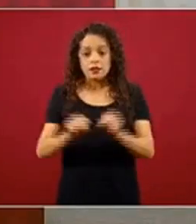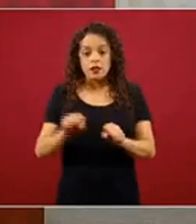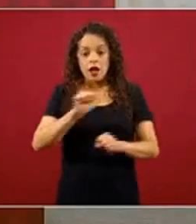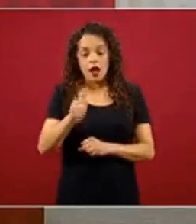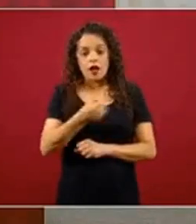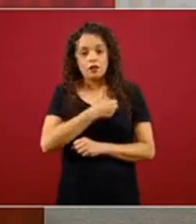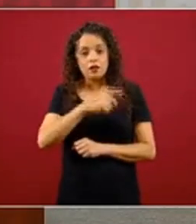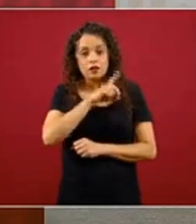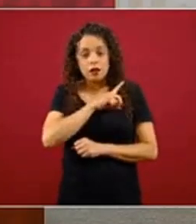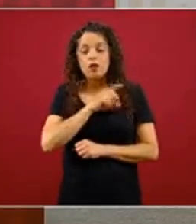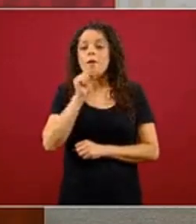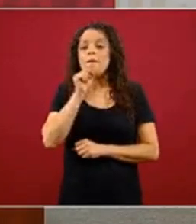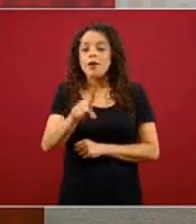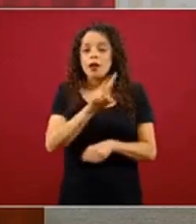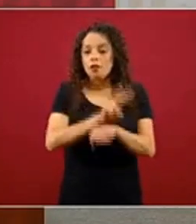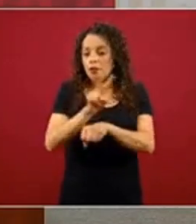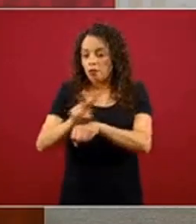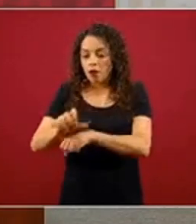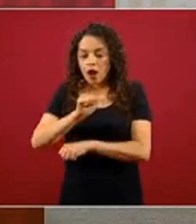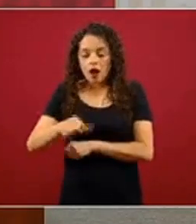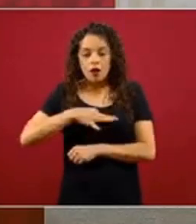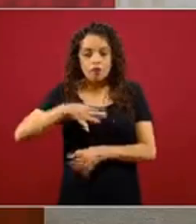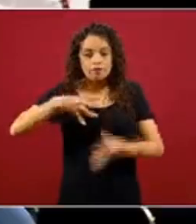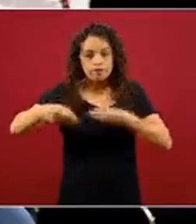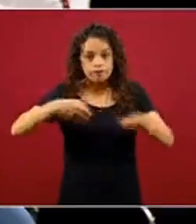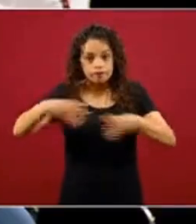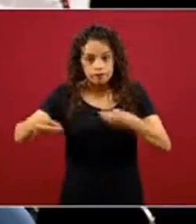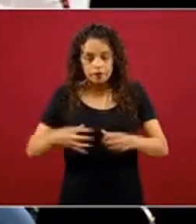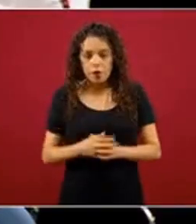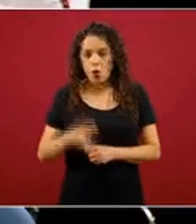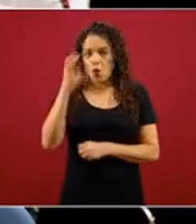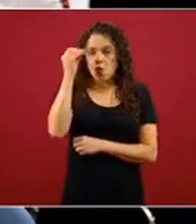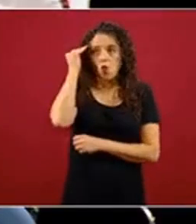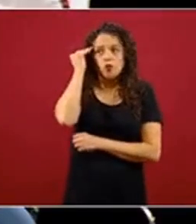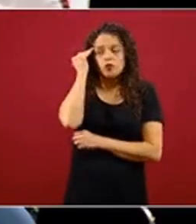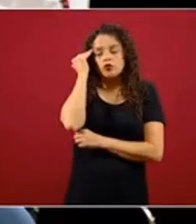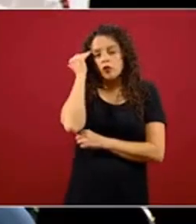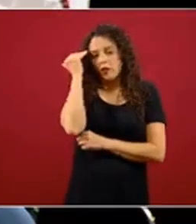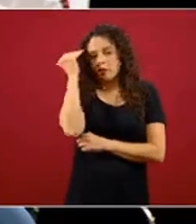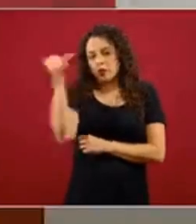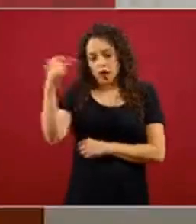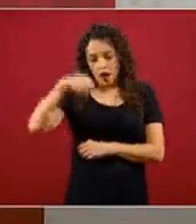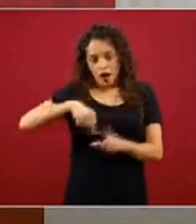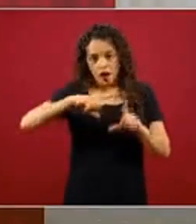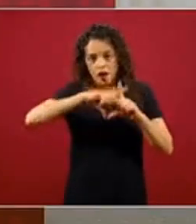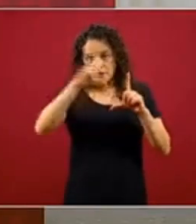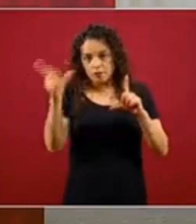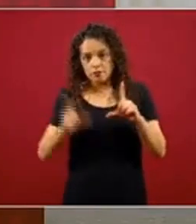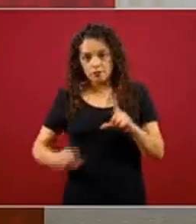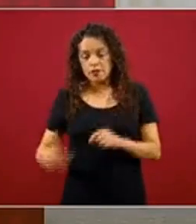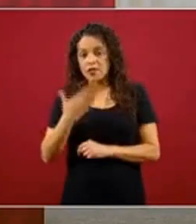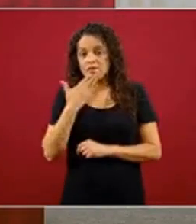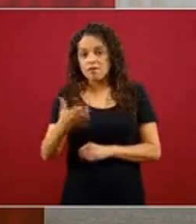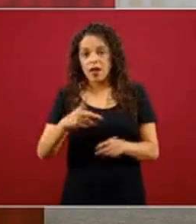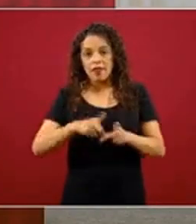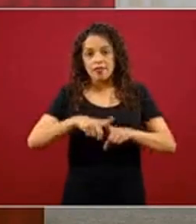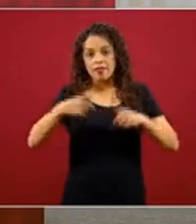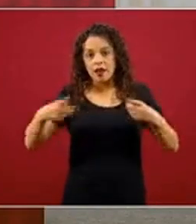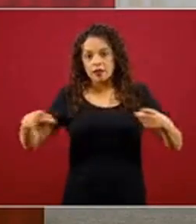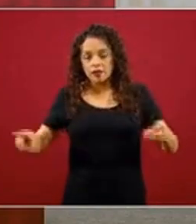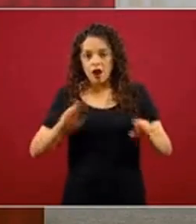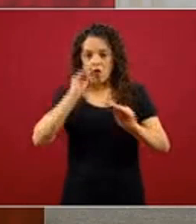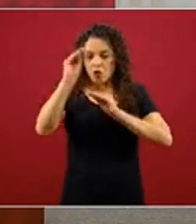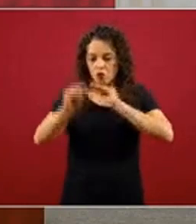vigilancia epidemiológica, por mucho tiempo en el país no ha tenido el desarrollo que se necesita